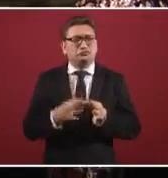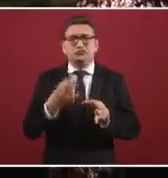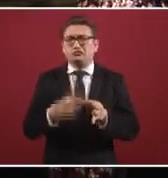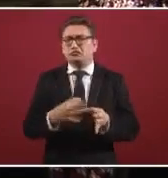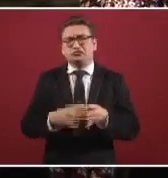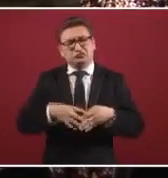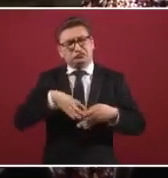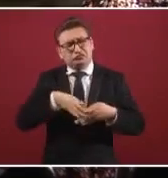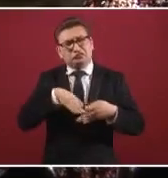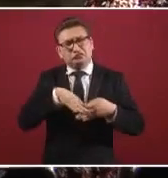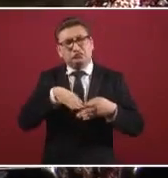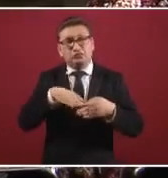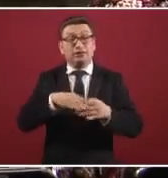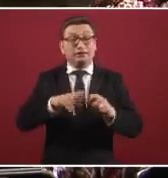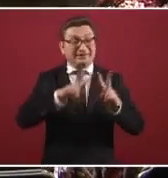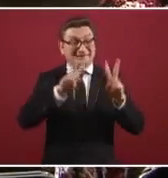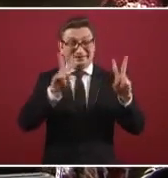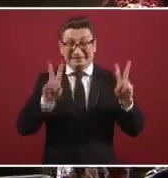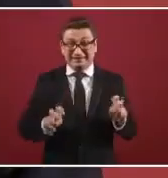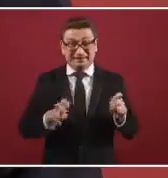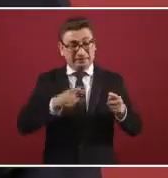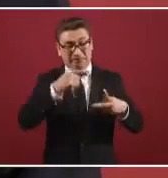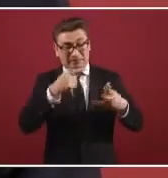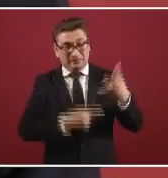atención permanente a los asuntos,